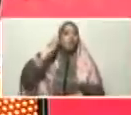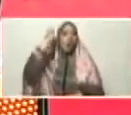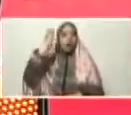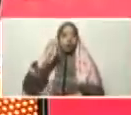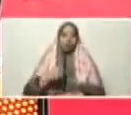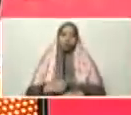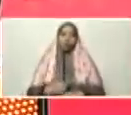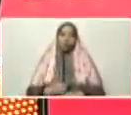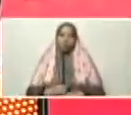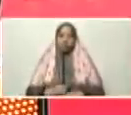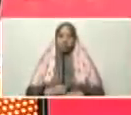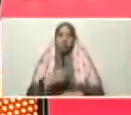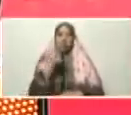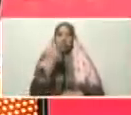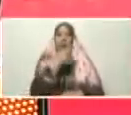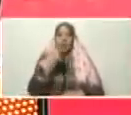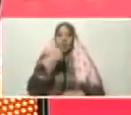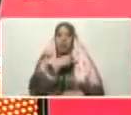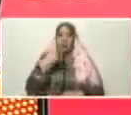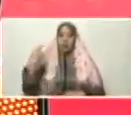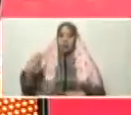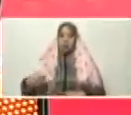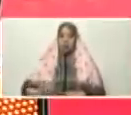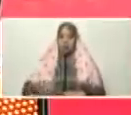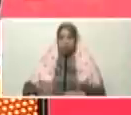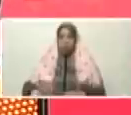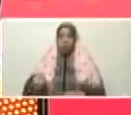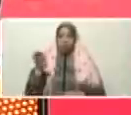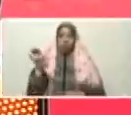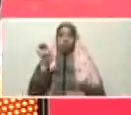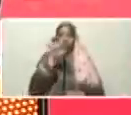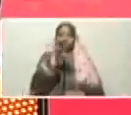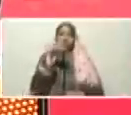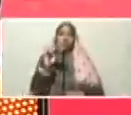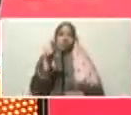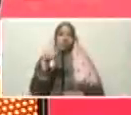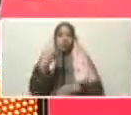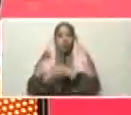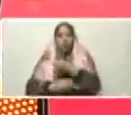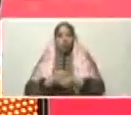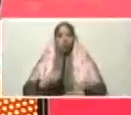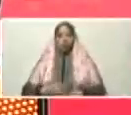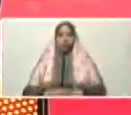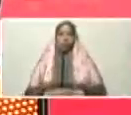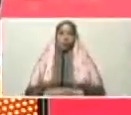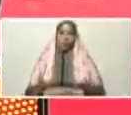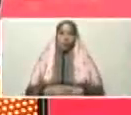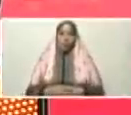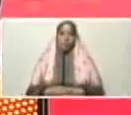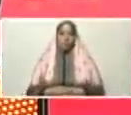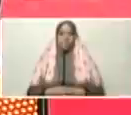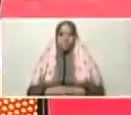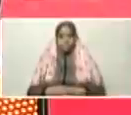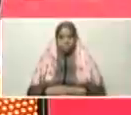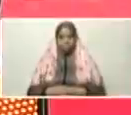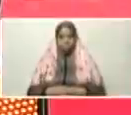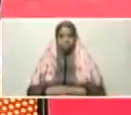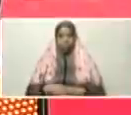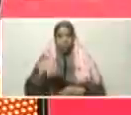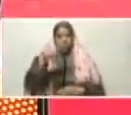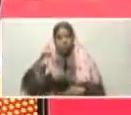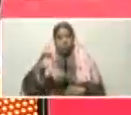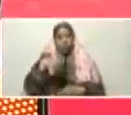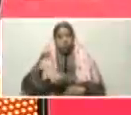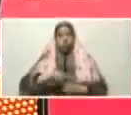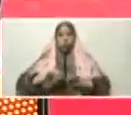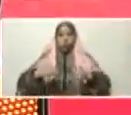china y occidente la república y por ahí se va el marxismo en china y la